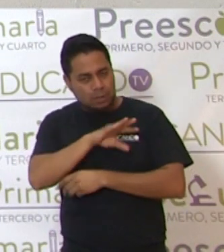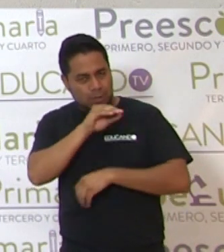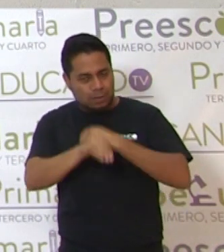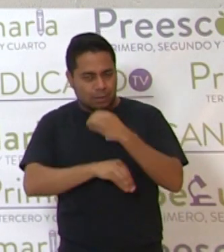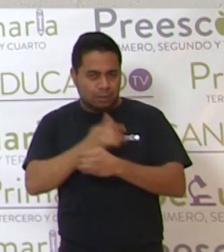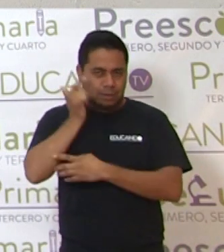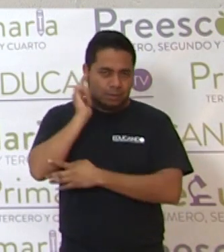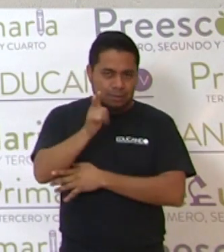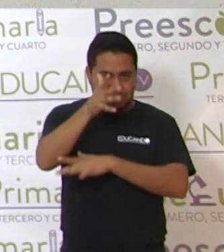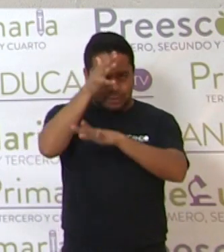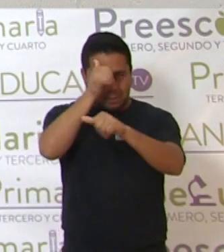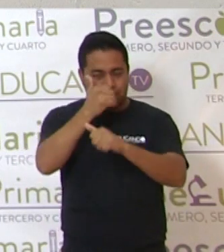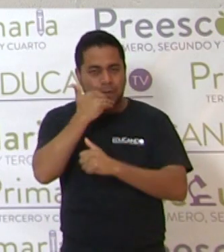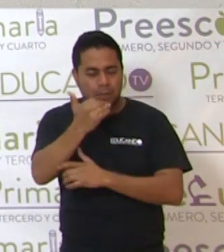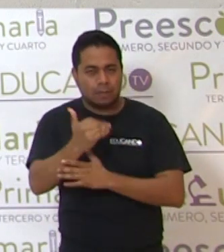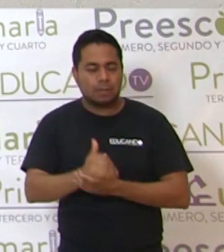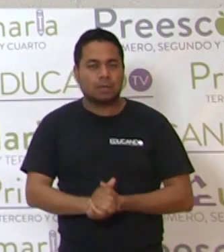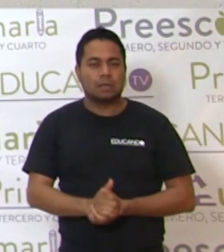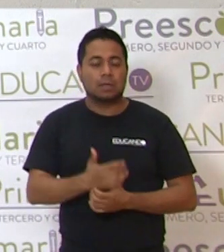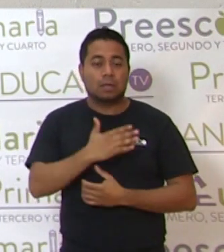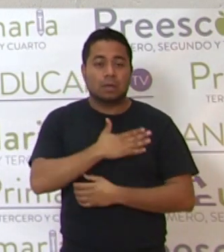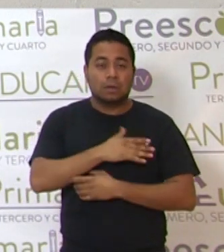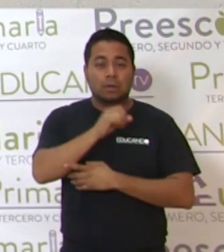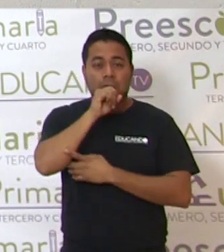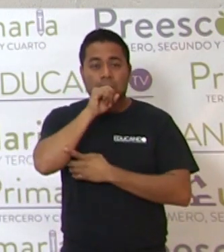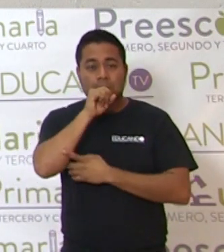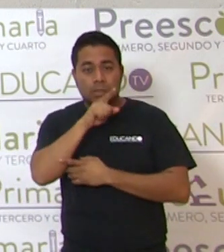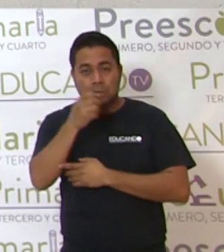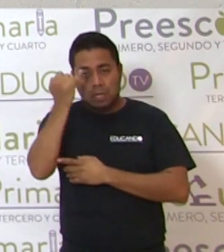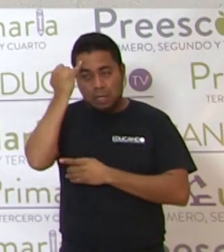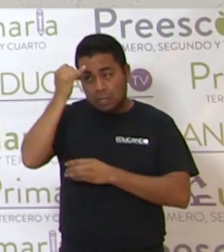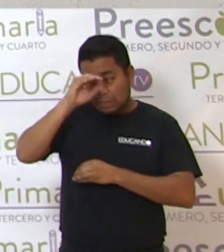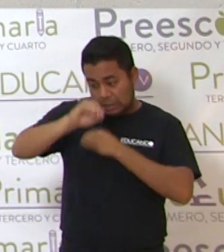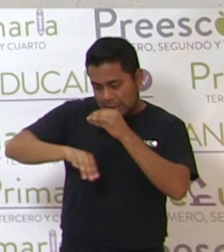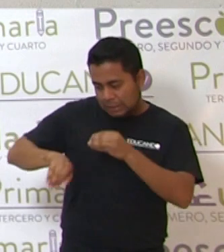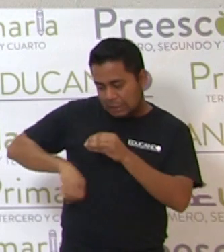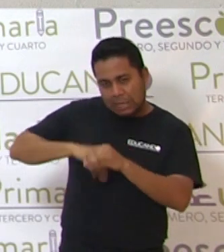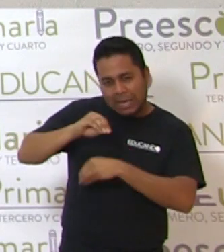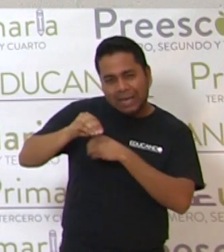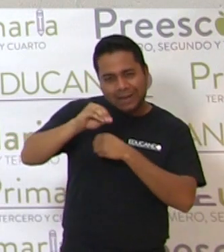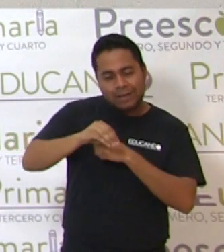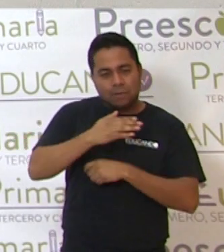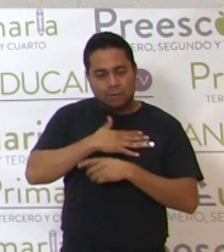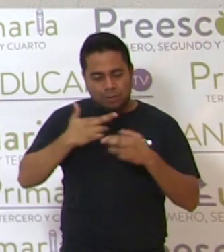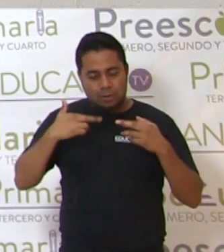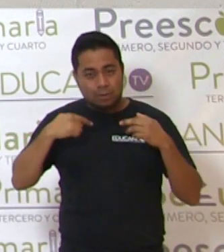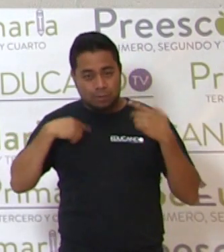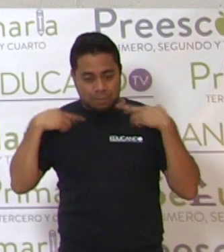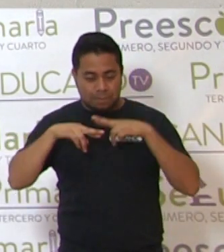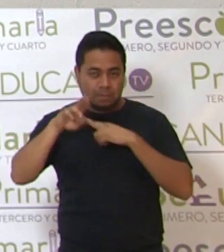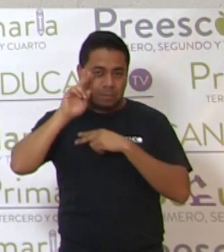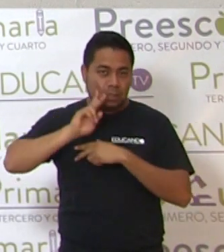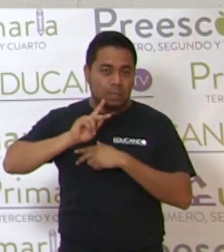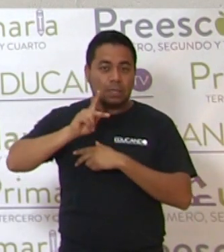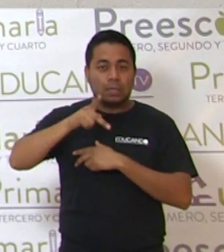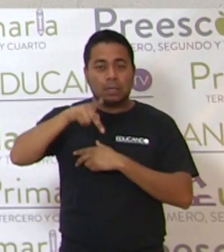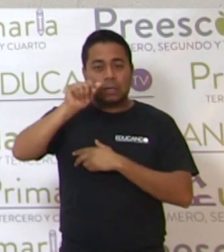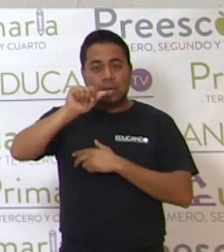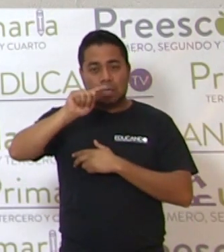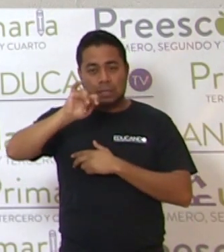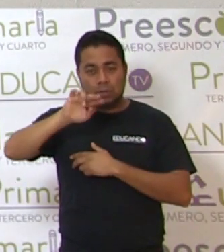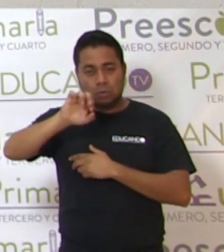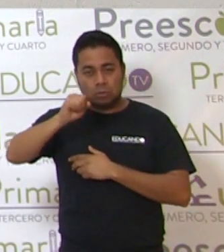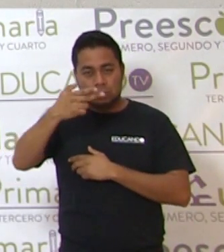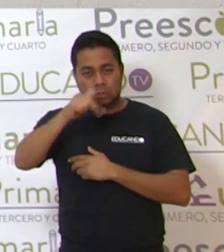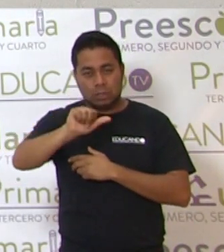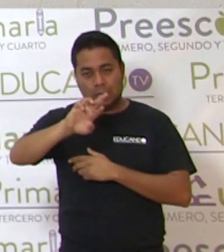acuerdo? Y bueno, también puedes plasmar muchas ideas interesantes. Bueno, pues soy la maestra Katiusha Toledo. Recuerden, nos